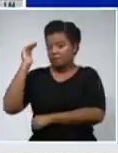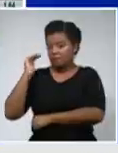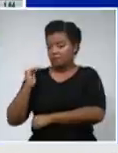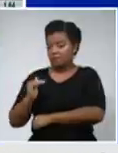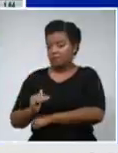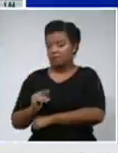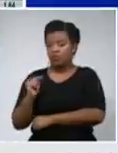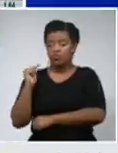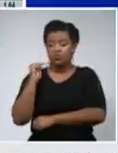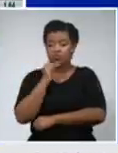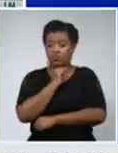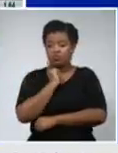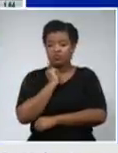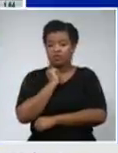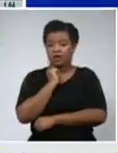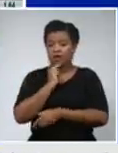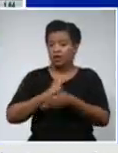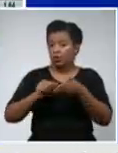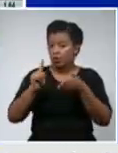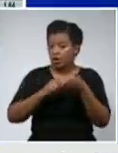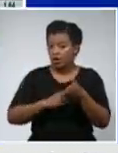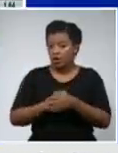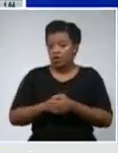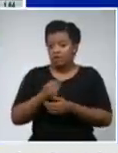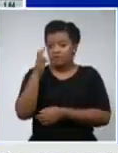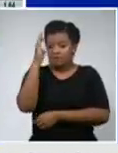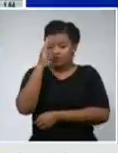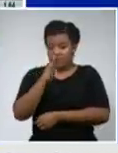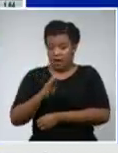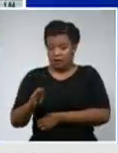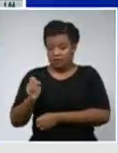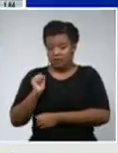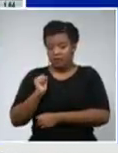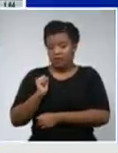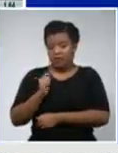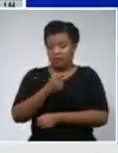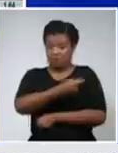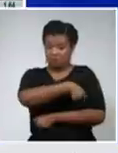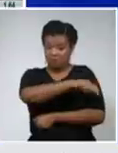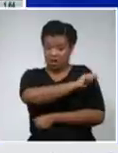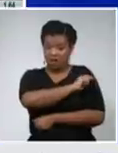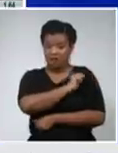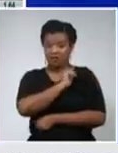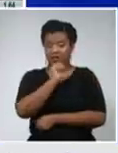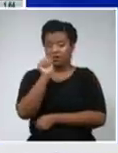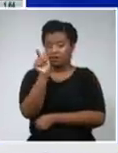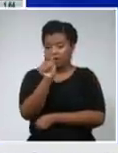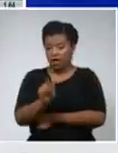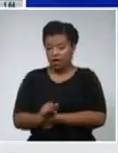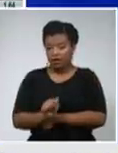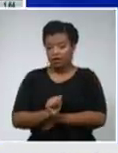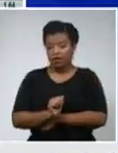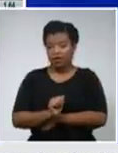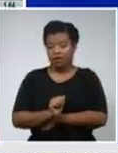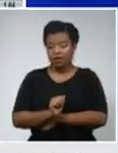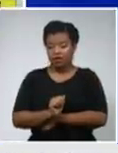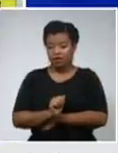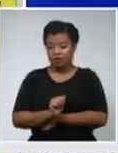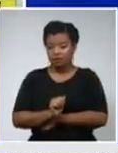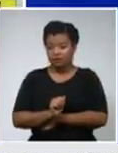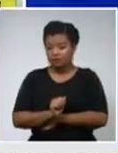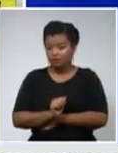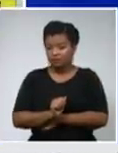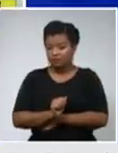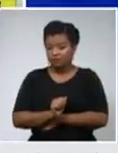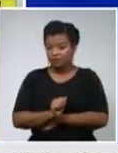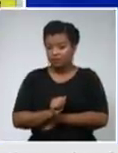Rusia, el Reino Unido, Francia, España, Italia, y en las Américas, pues Estados